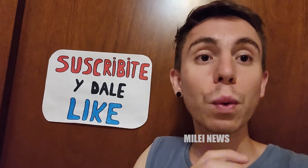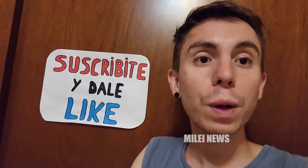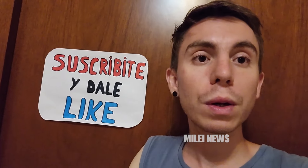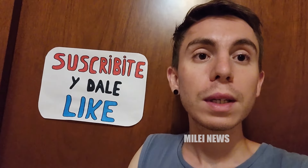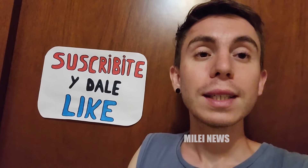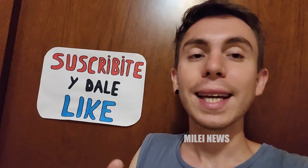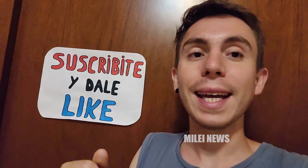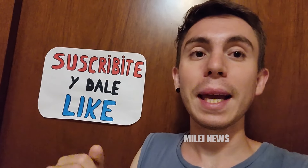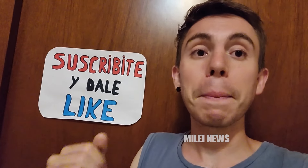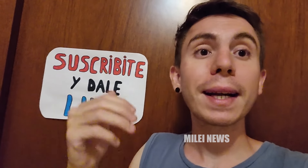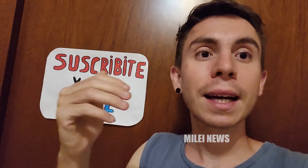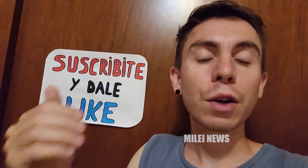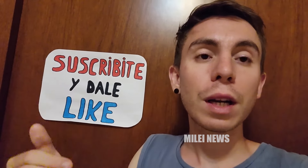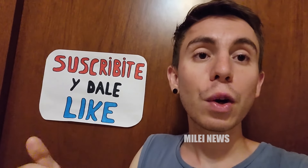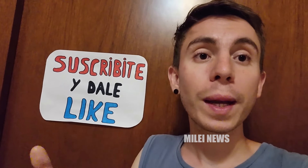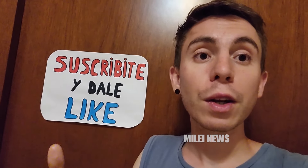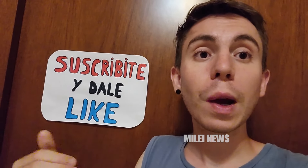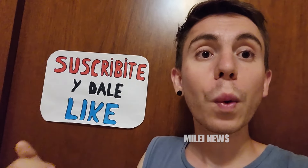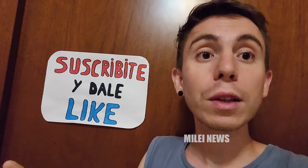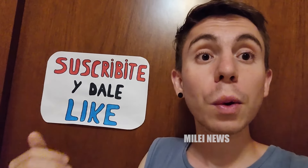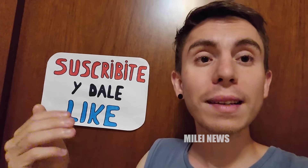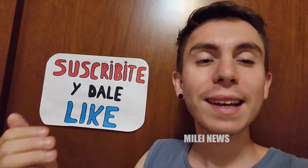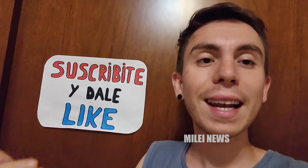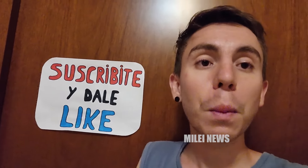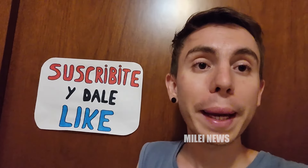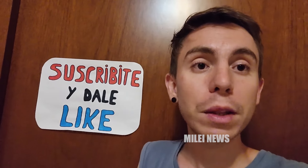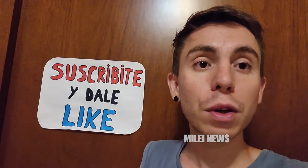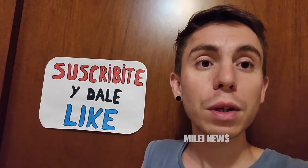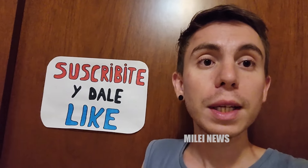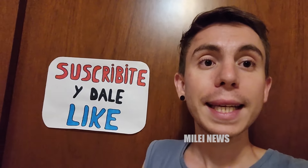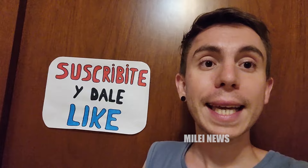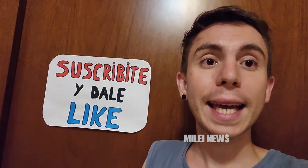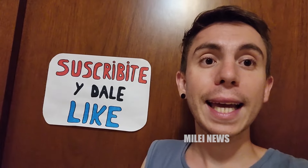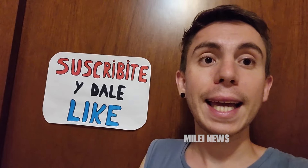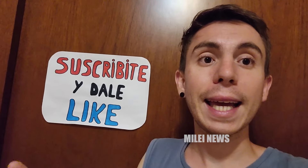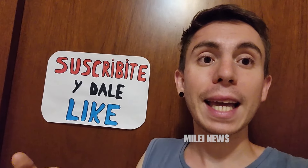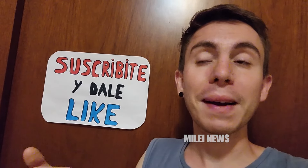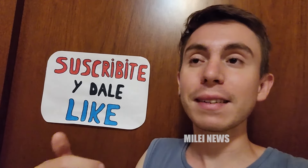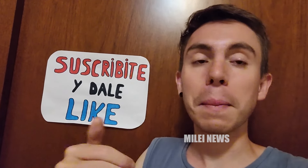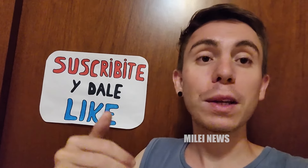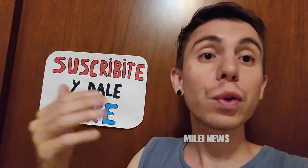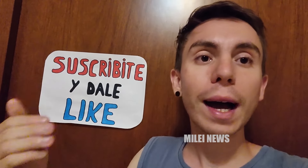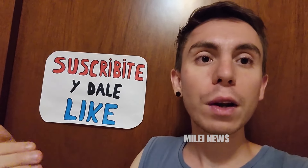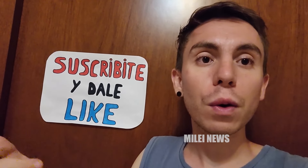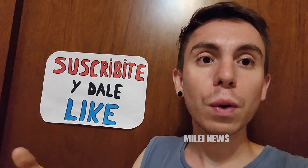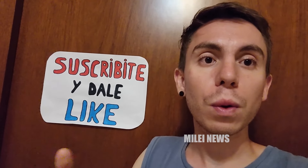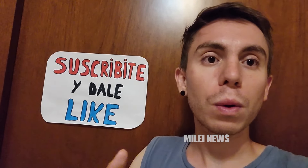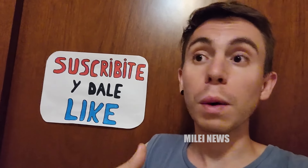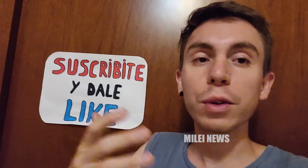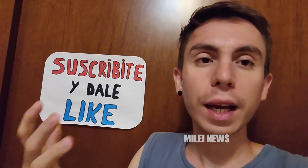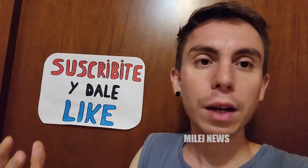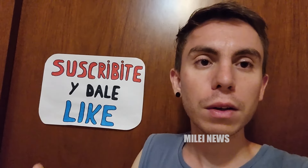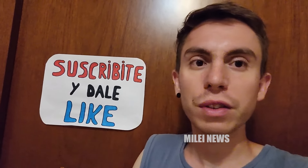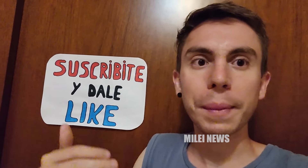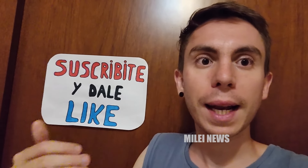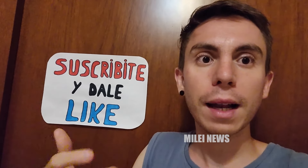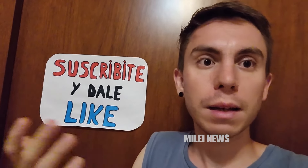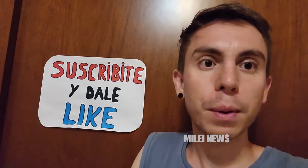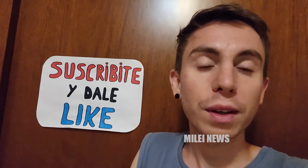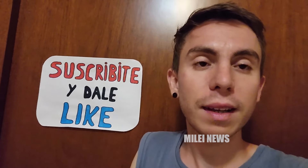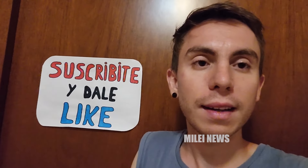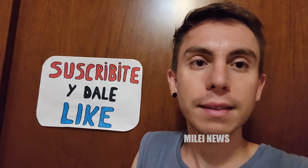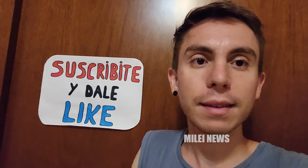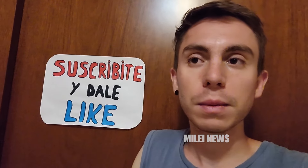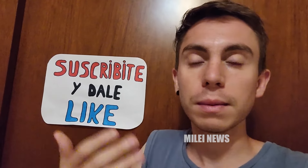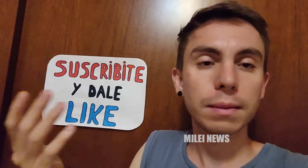cada rubro eh pactan con el gobierno de cuánto va a ser el aumento que que va a ser mensual o como sea no semanal